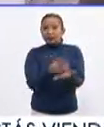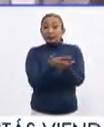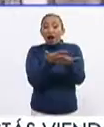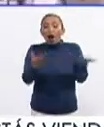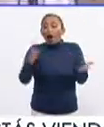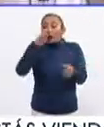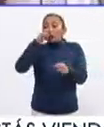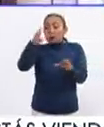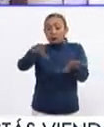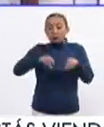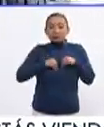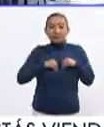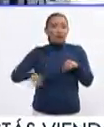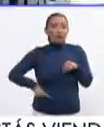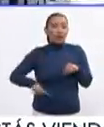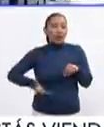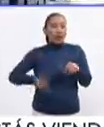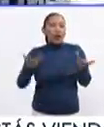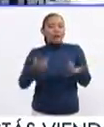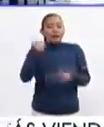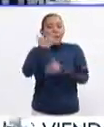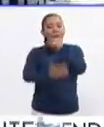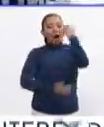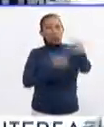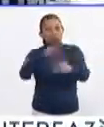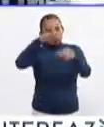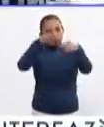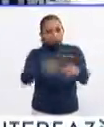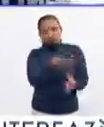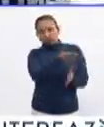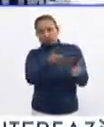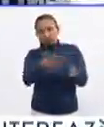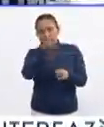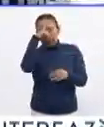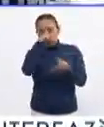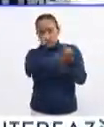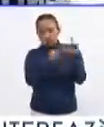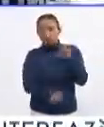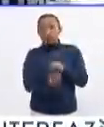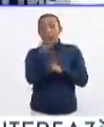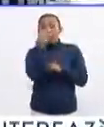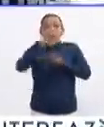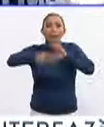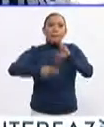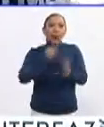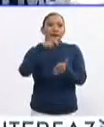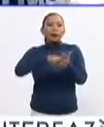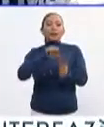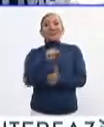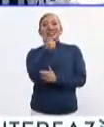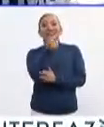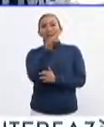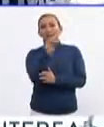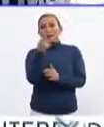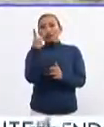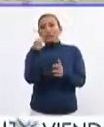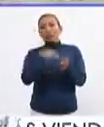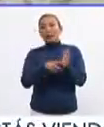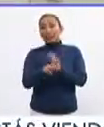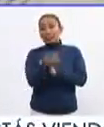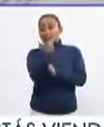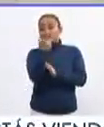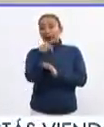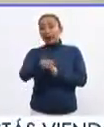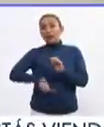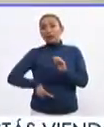y pasó a ser responsabilidad del Estado para el desarrollo óptimo de la nación. La novena reforma se dio el 26 de febrero de